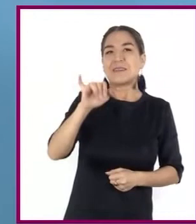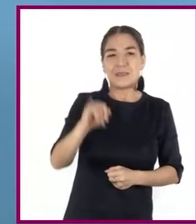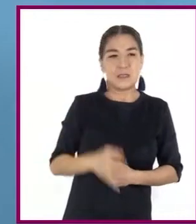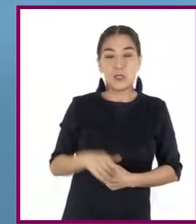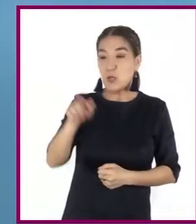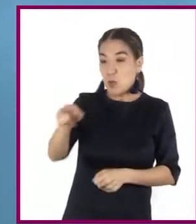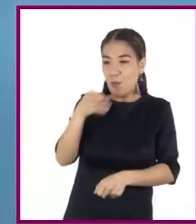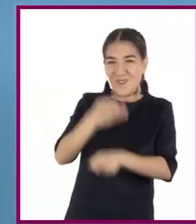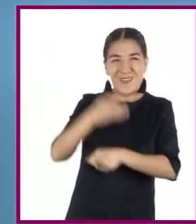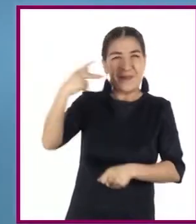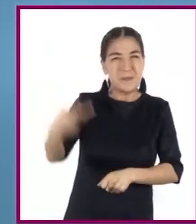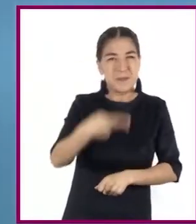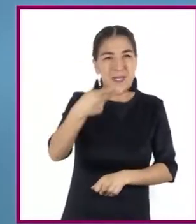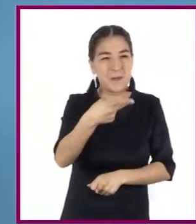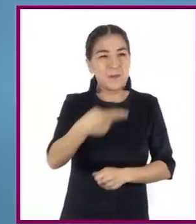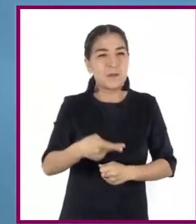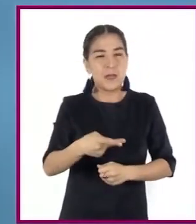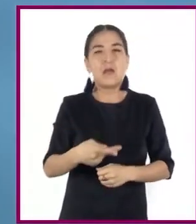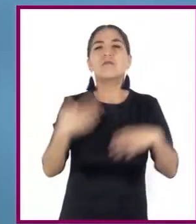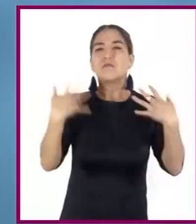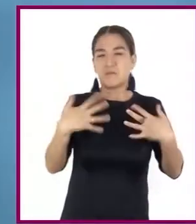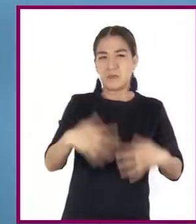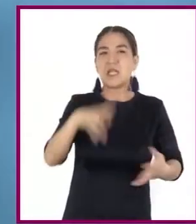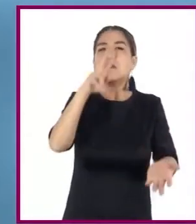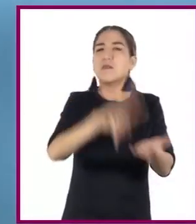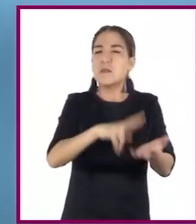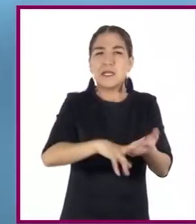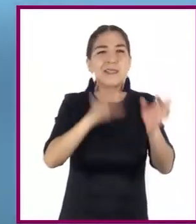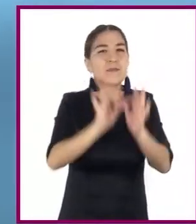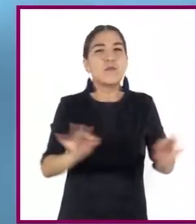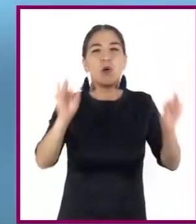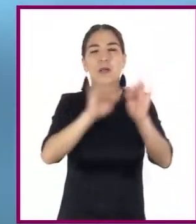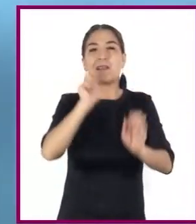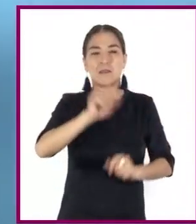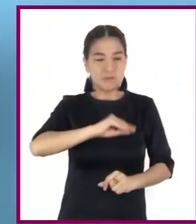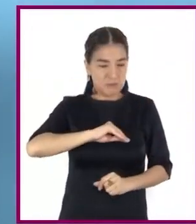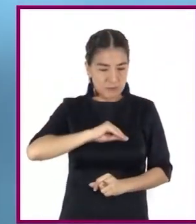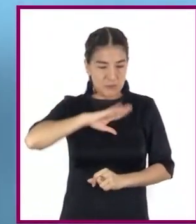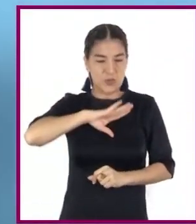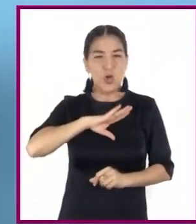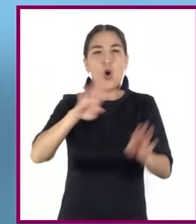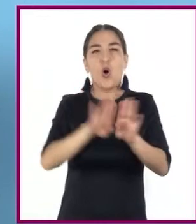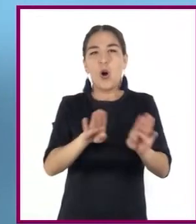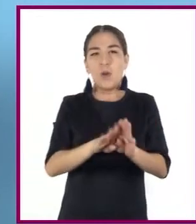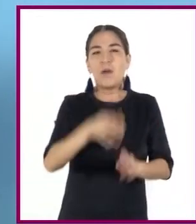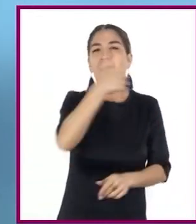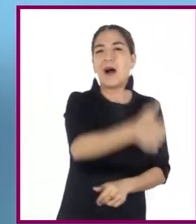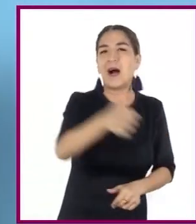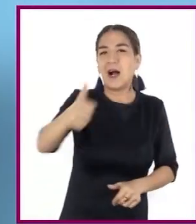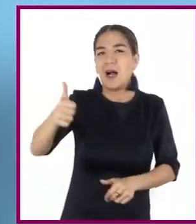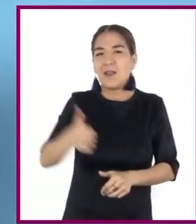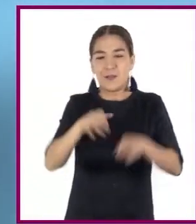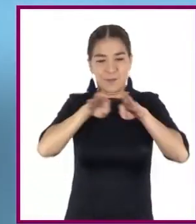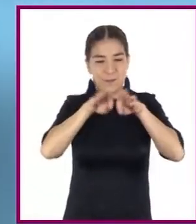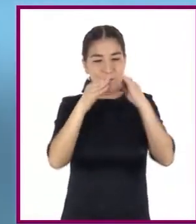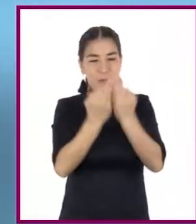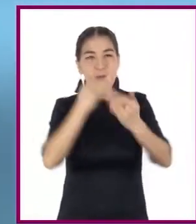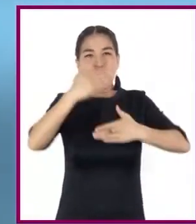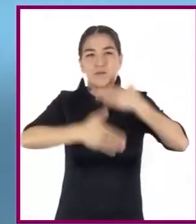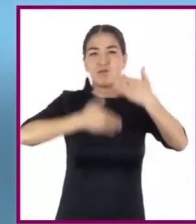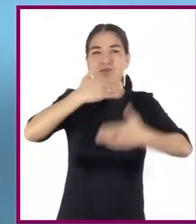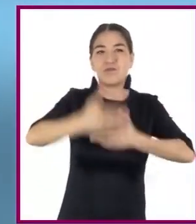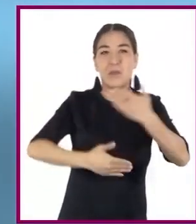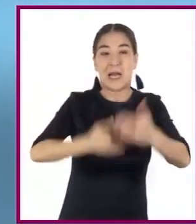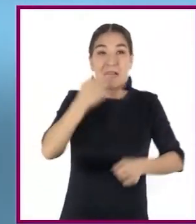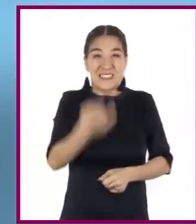tu pregunta, Michelle, es importante valorar la autoestima que cada quien ha formado. Por lo tanto, no